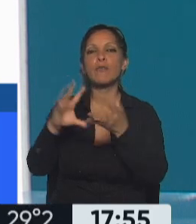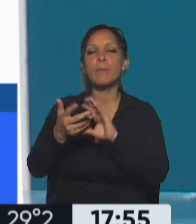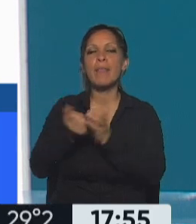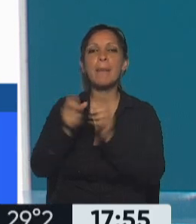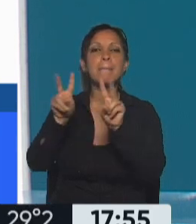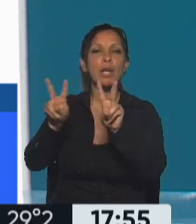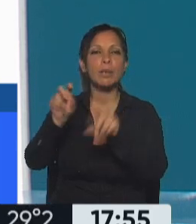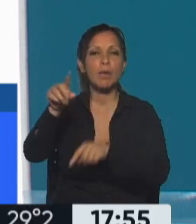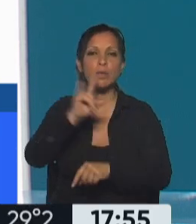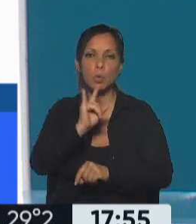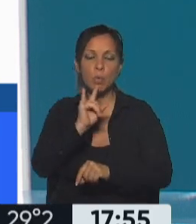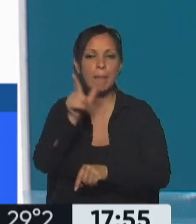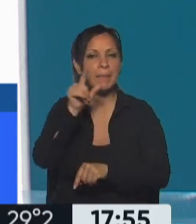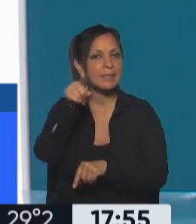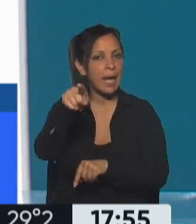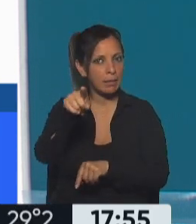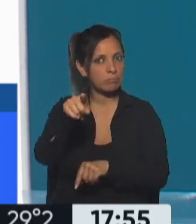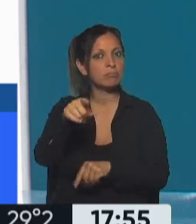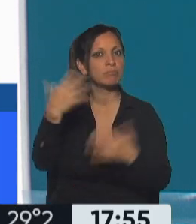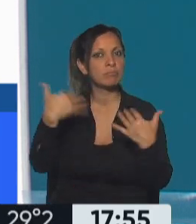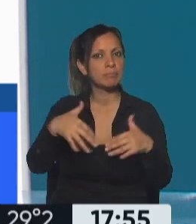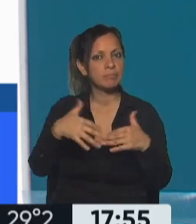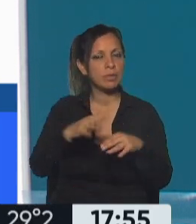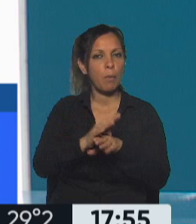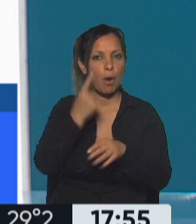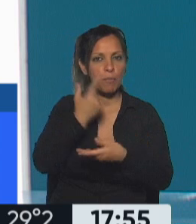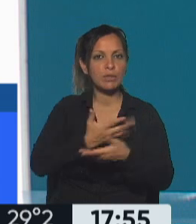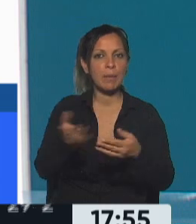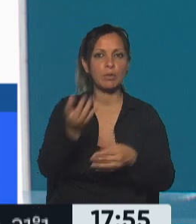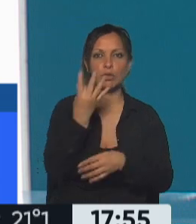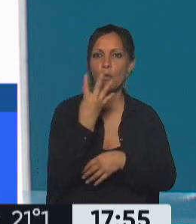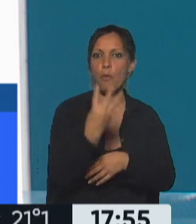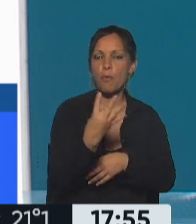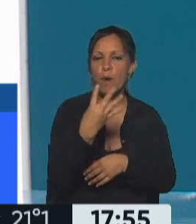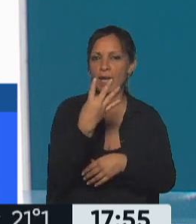Tucumán. Ahí me parece que resumimos los cuatro, para mí, el póker